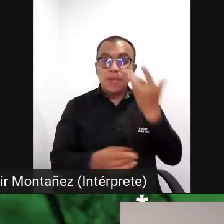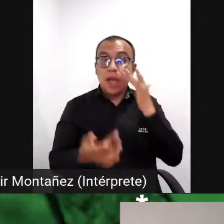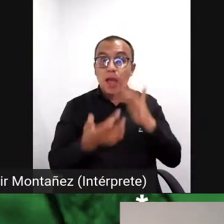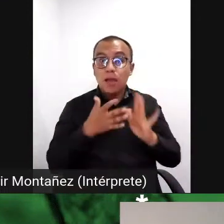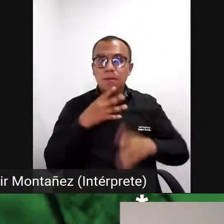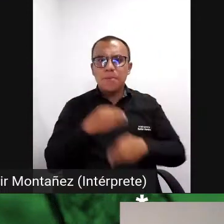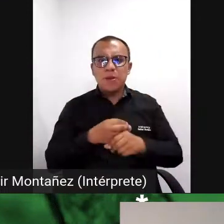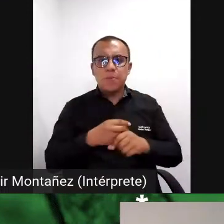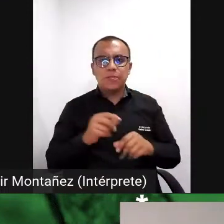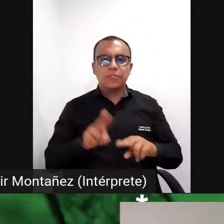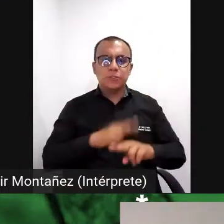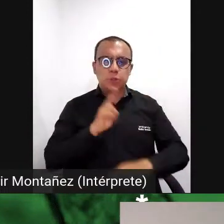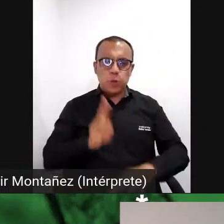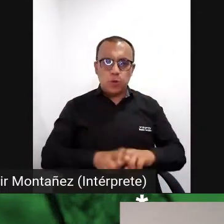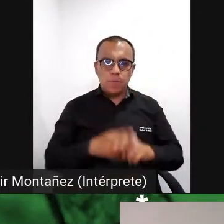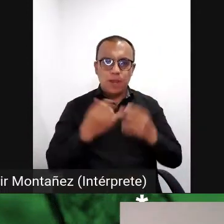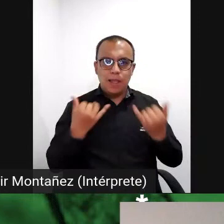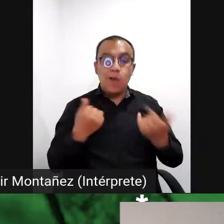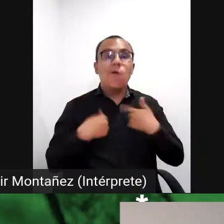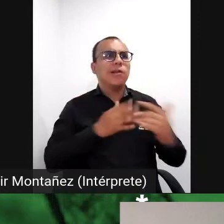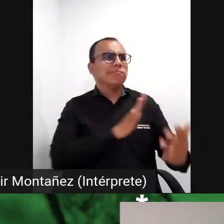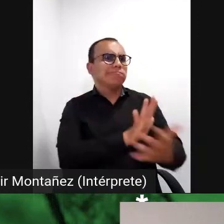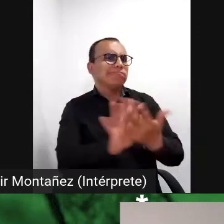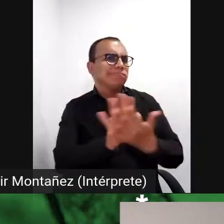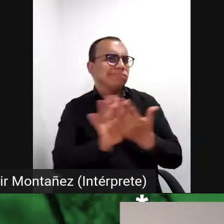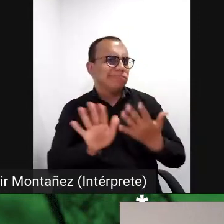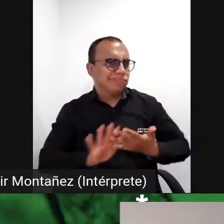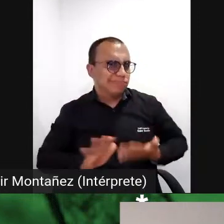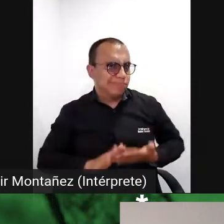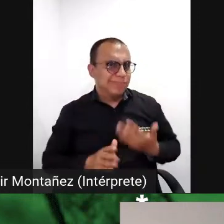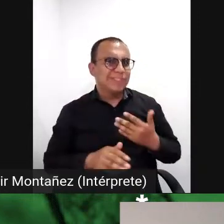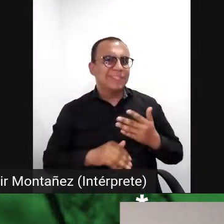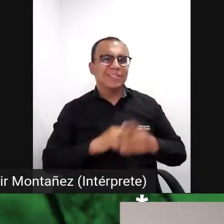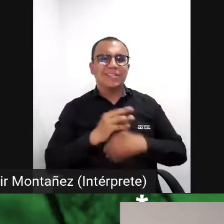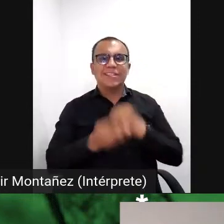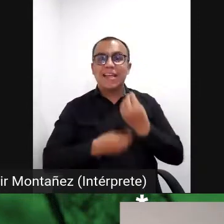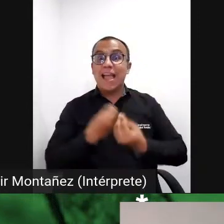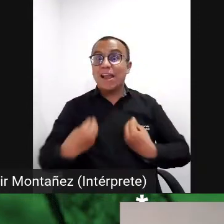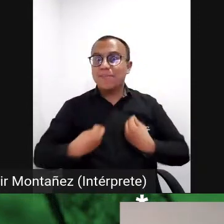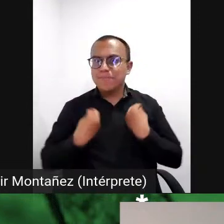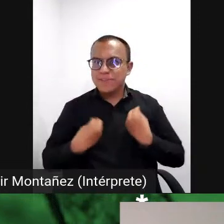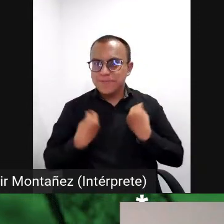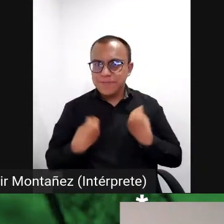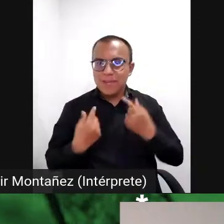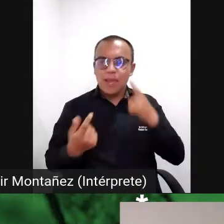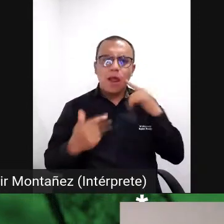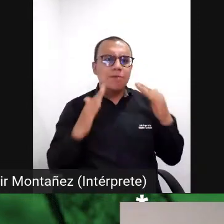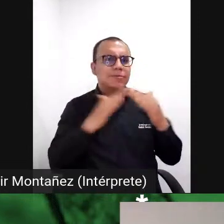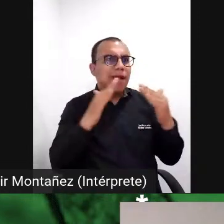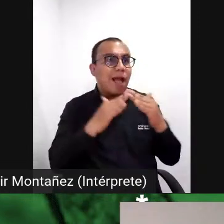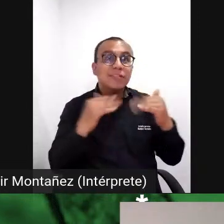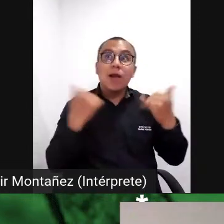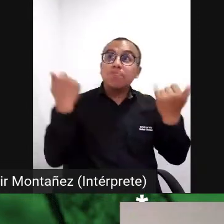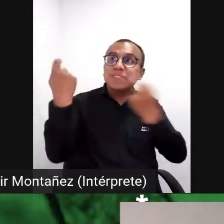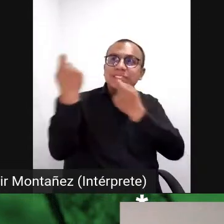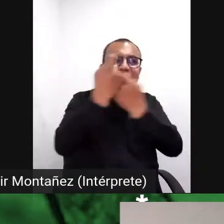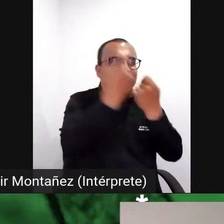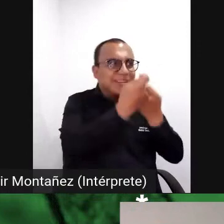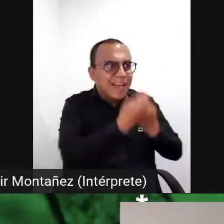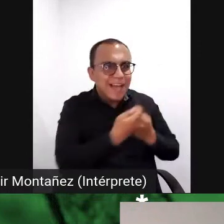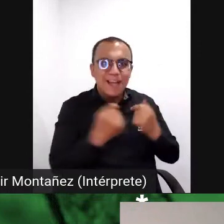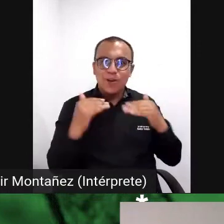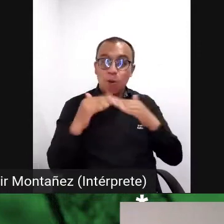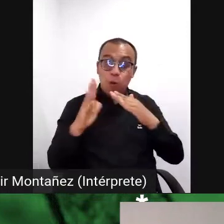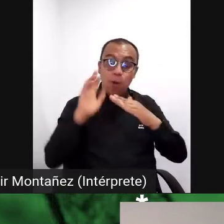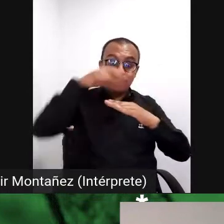más común para que la gente se entere de qué hay a su alrededor, qué vive de hecho dentro de su casa o qué vive en cercanías, ¿no? Y son cosas que